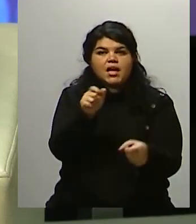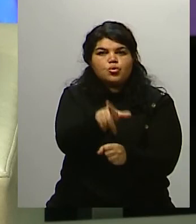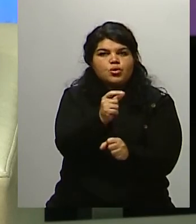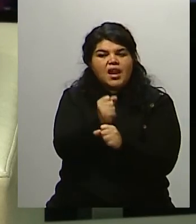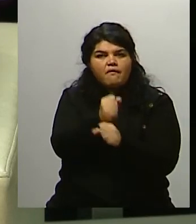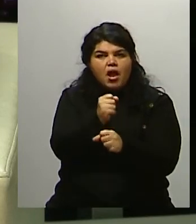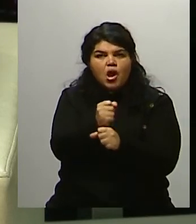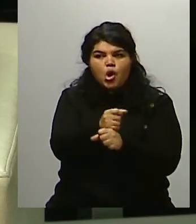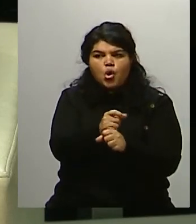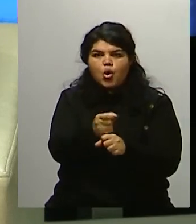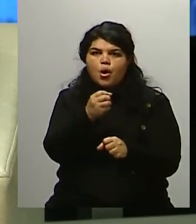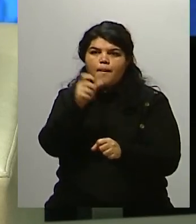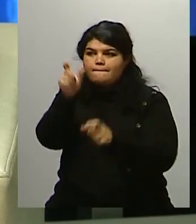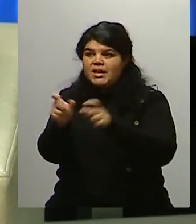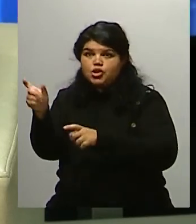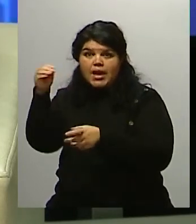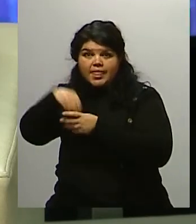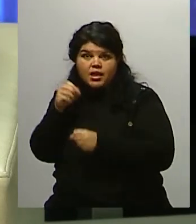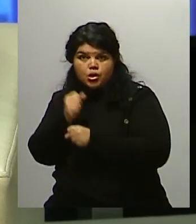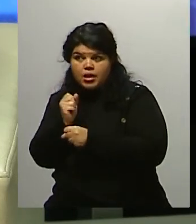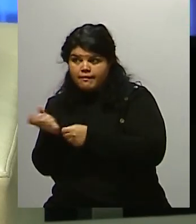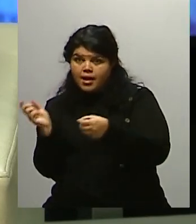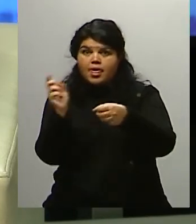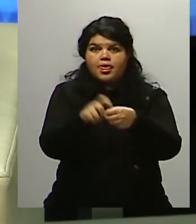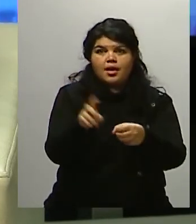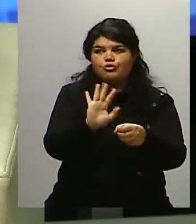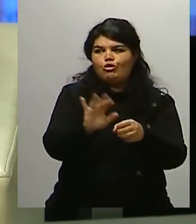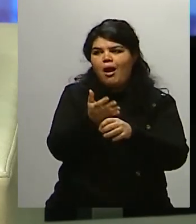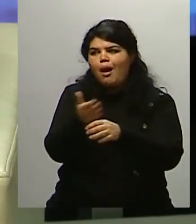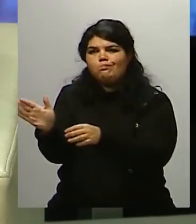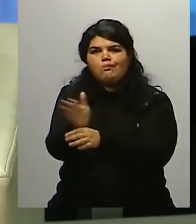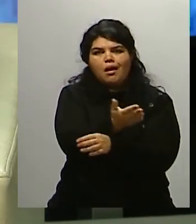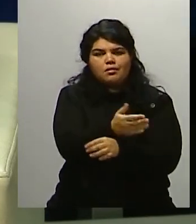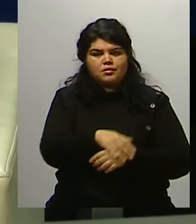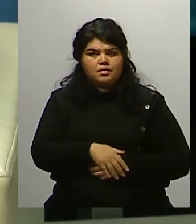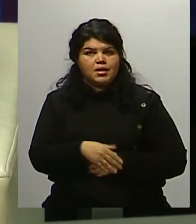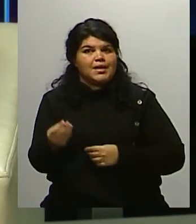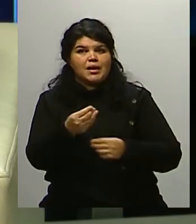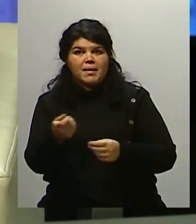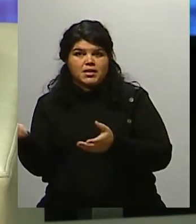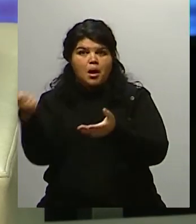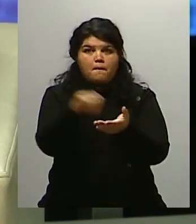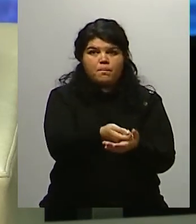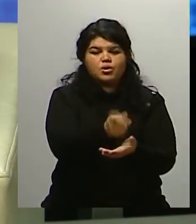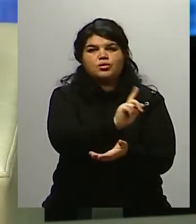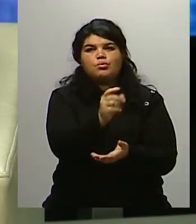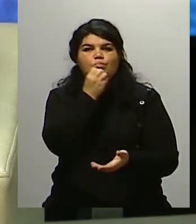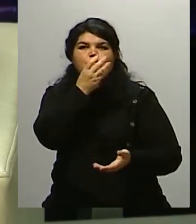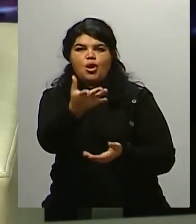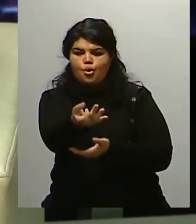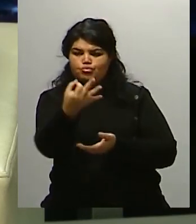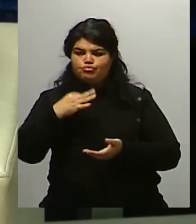se encuentra la forma de que el trabajador crea que quizás no haciendo ese aporte es mejor porque le ingresa su salario, pero